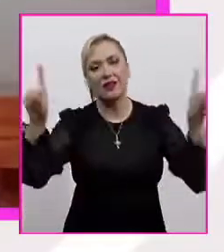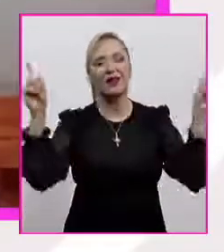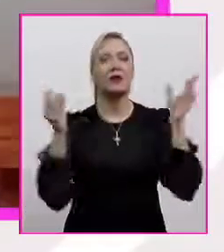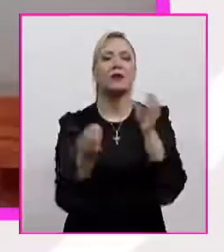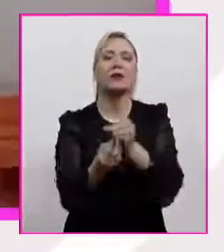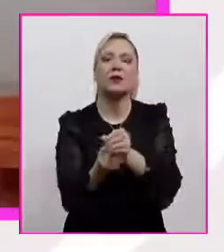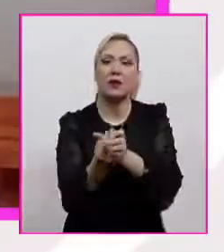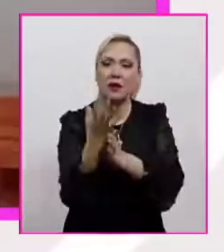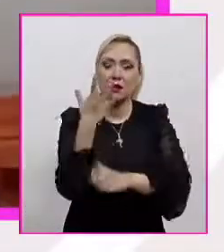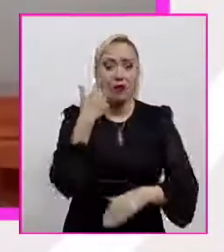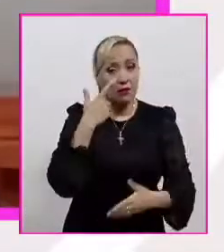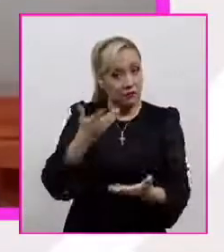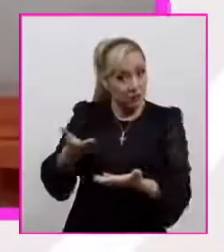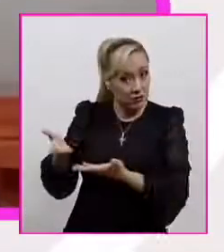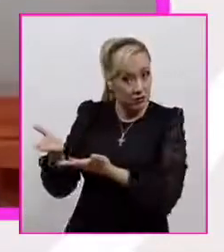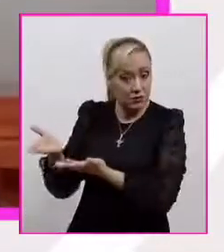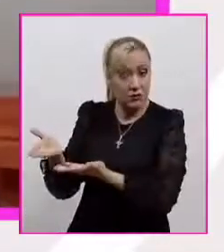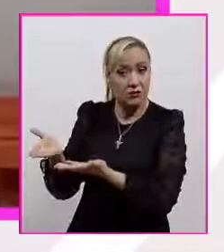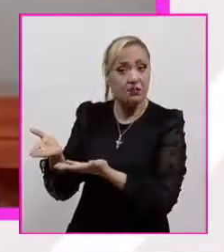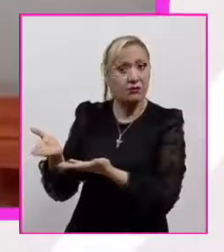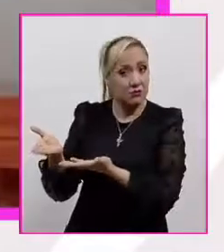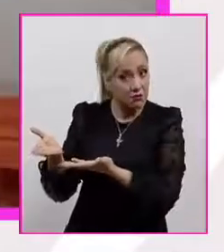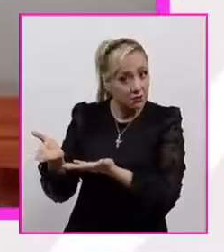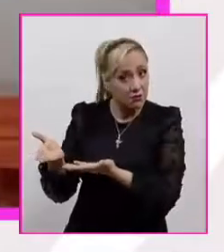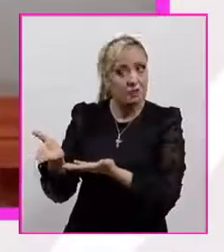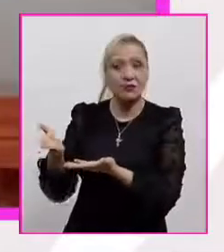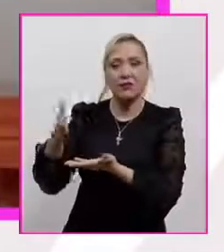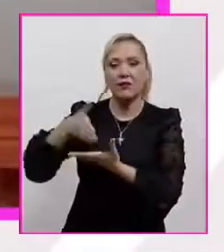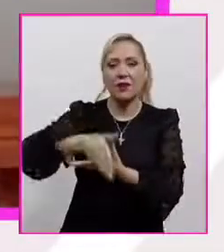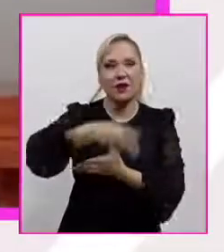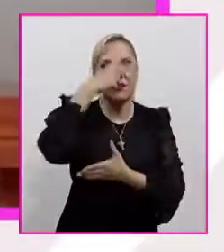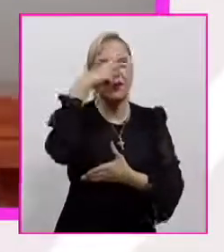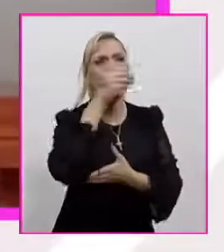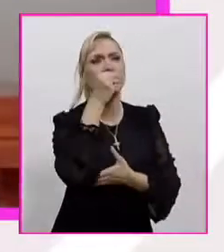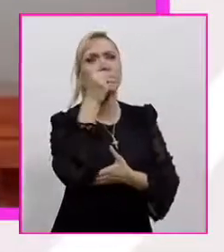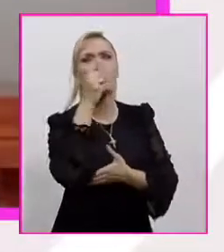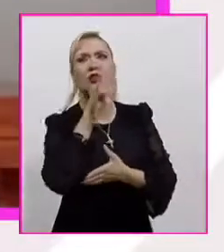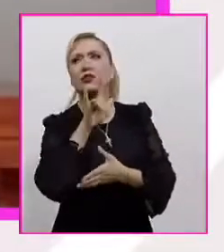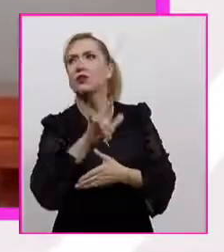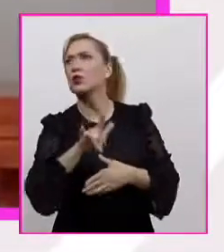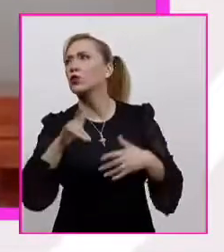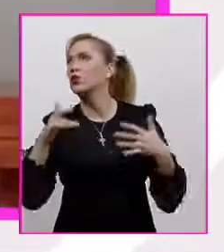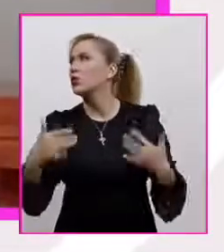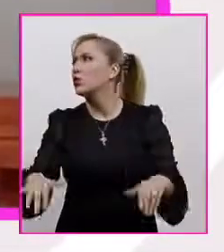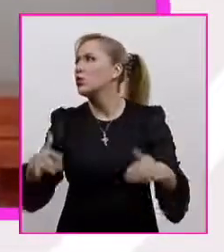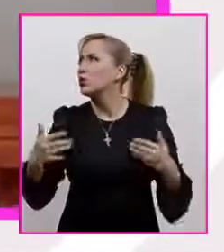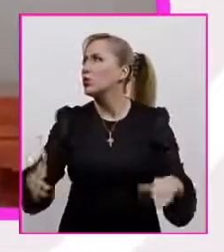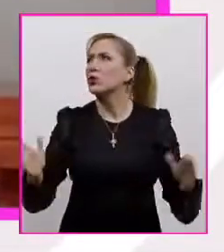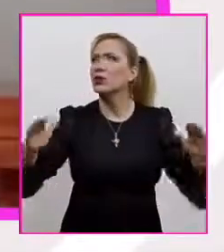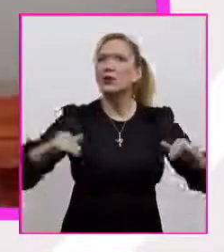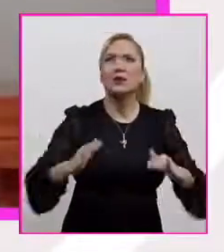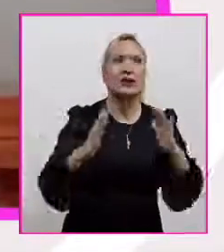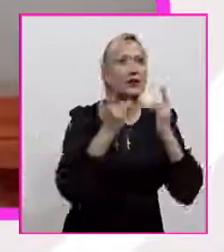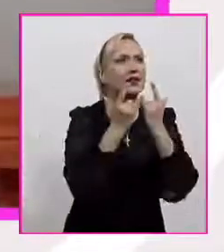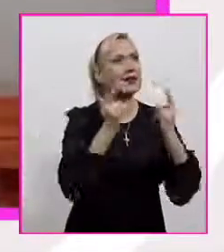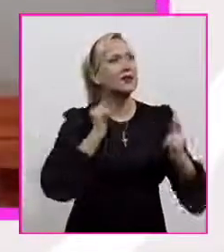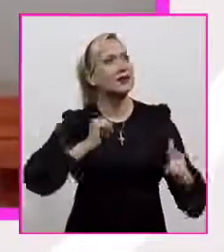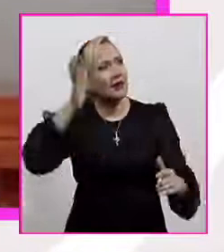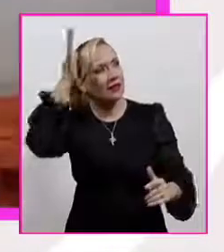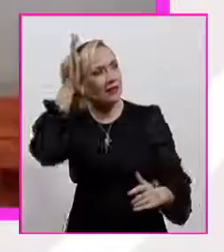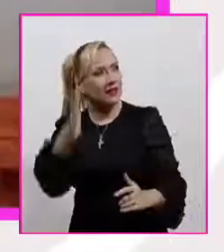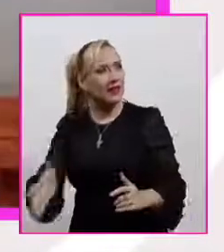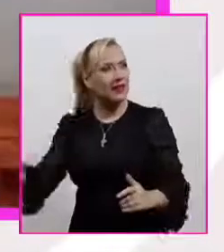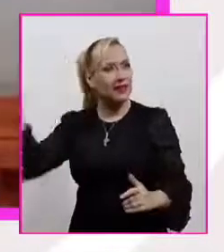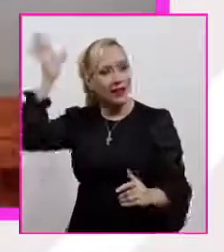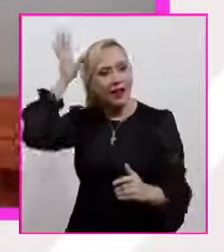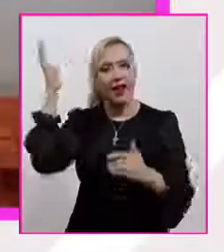vez, o de simplemente conocer nuestra cultura y vivir aquí un tiempo. Pues esto sucede con estudiantes, con personas que